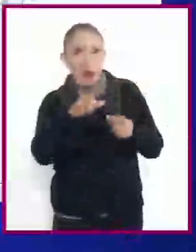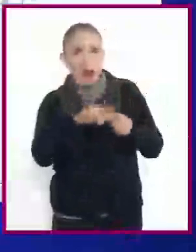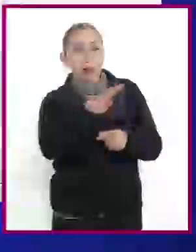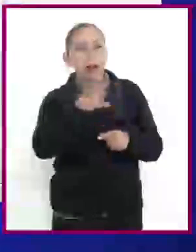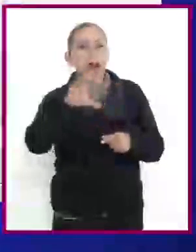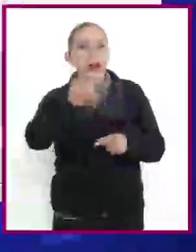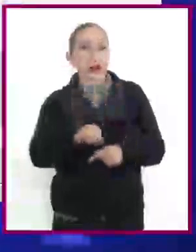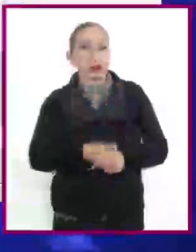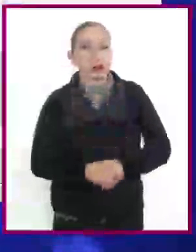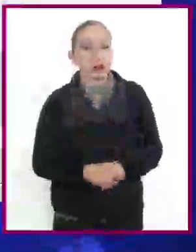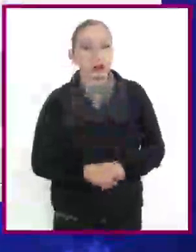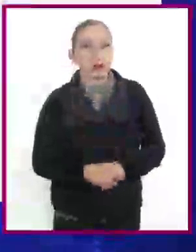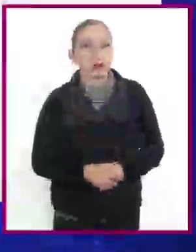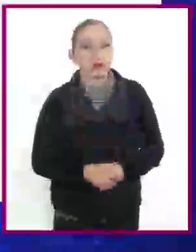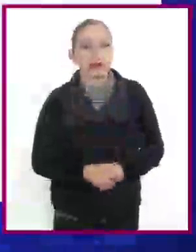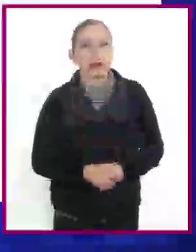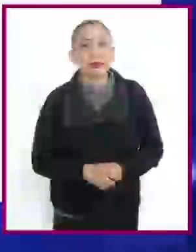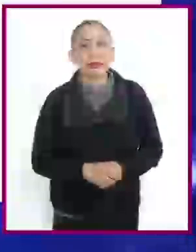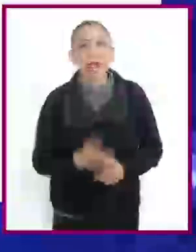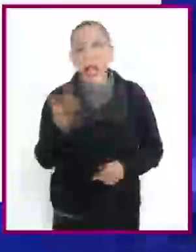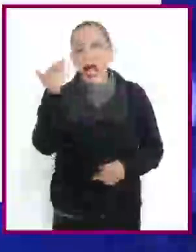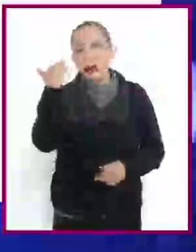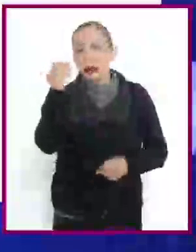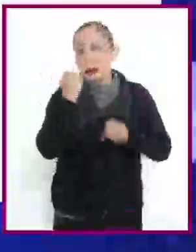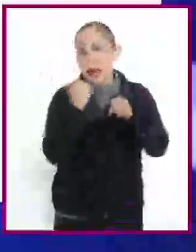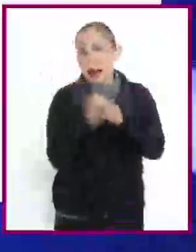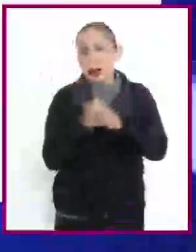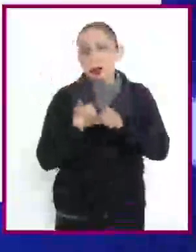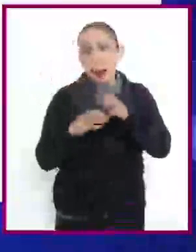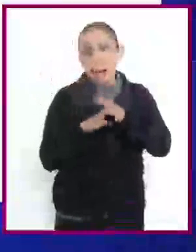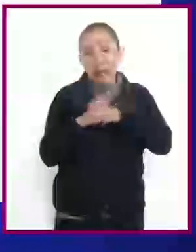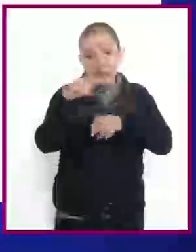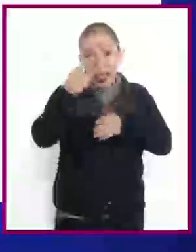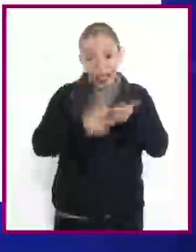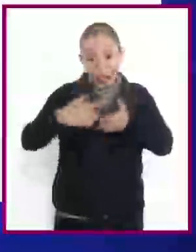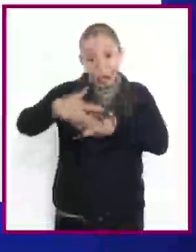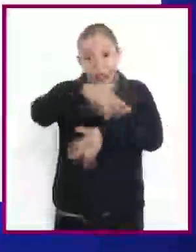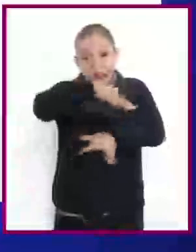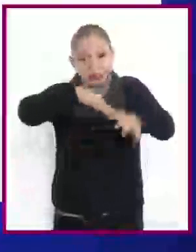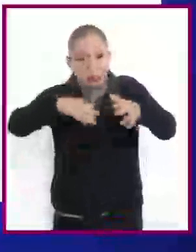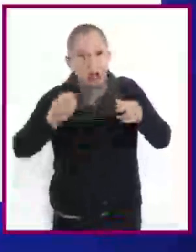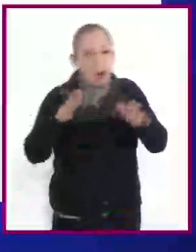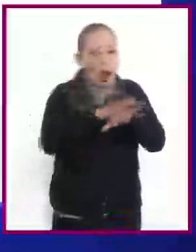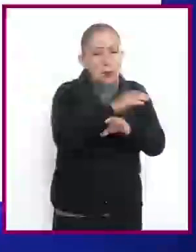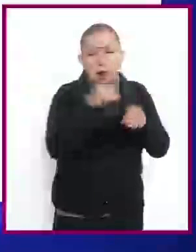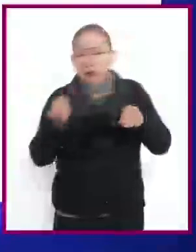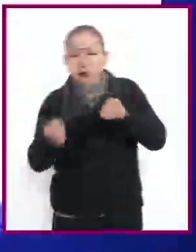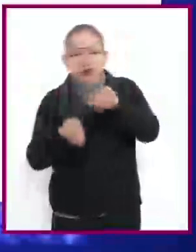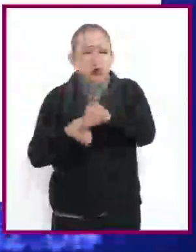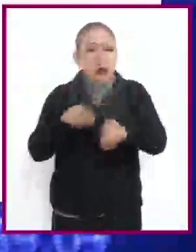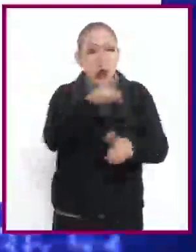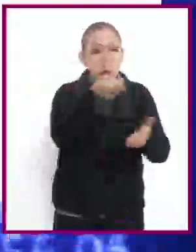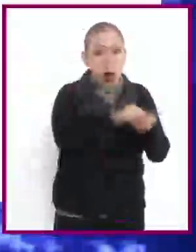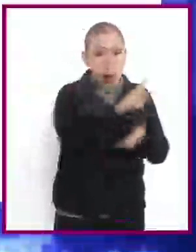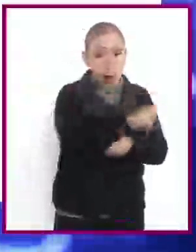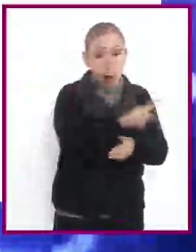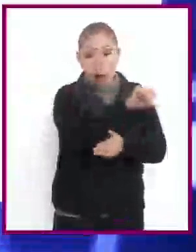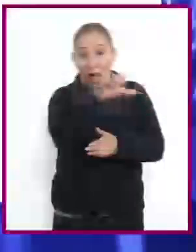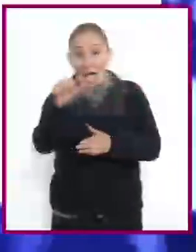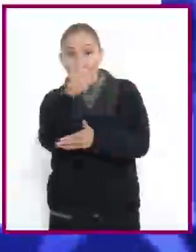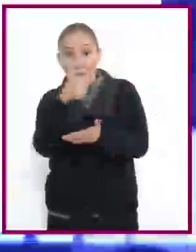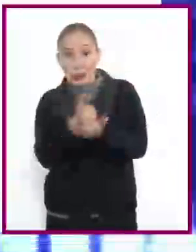presentaron altos porcentajes tanto de emisión como de recepción de migrantes. Quintana Roo fue el estado con mayor número de población nacida en